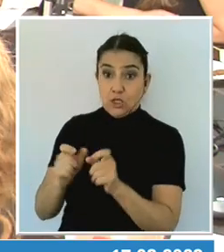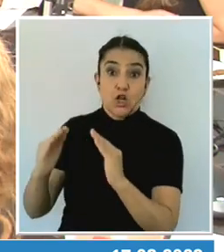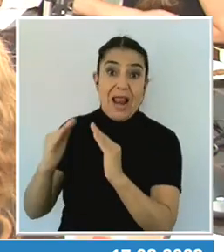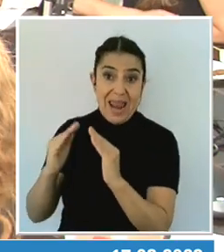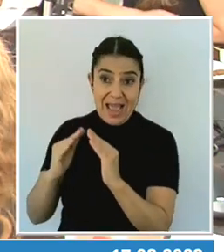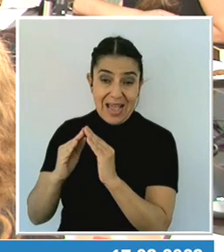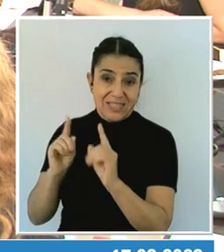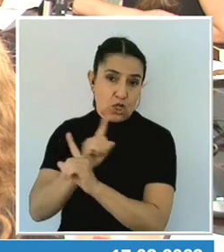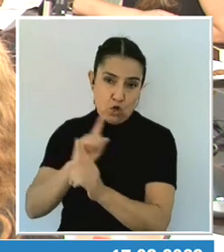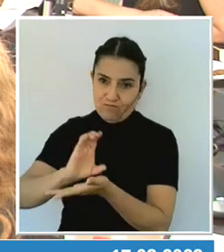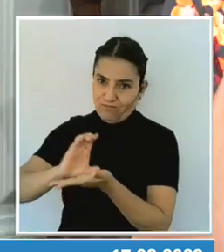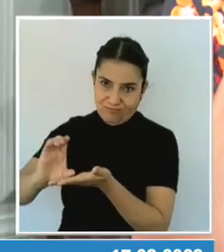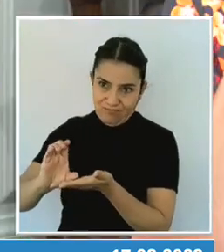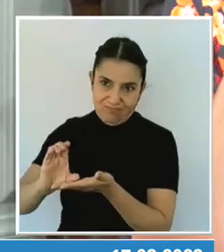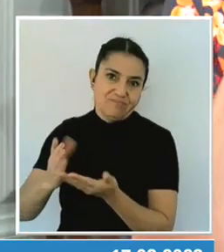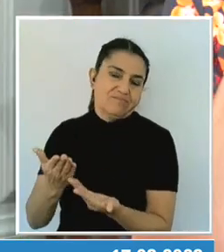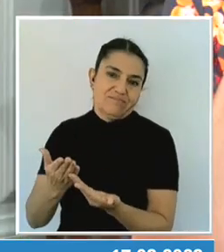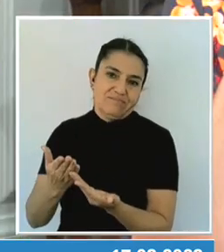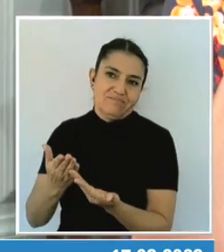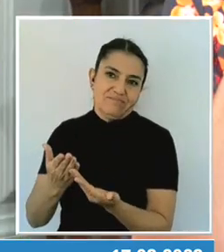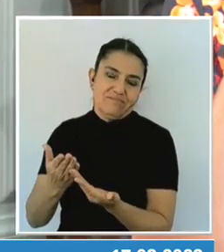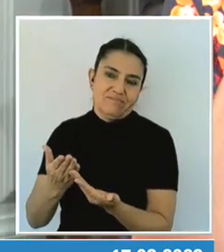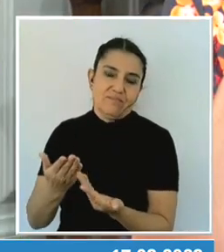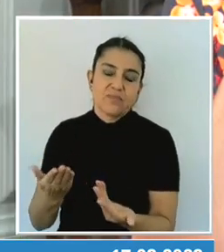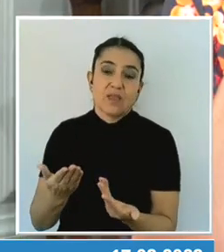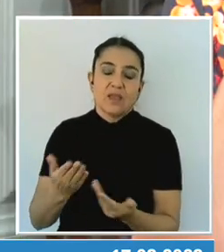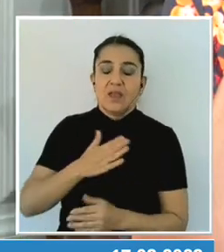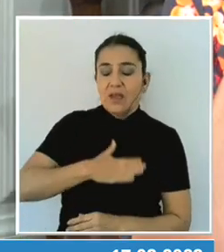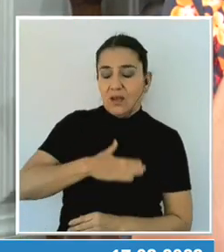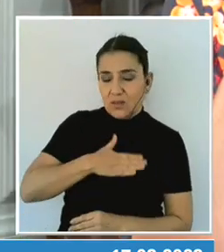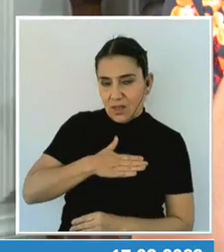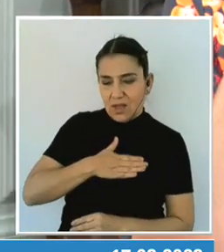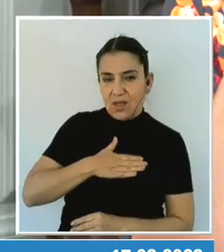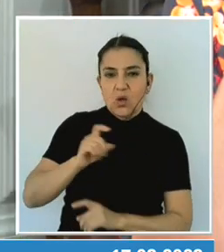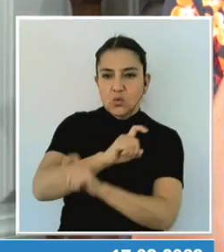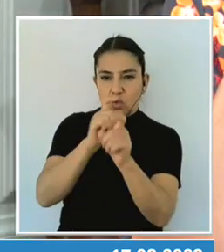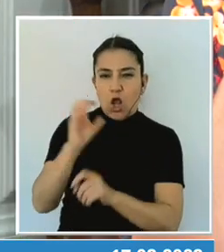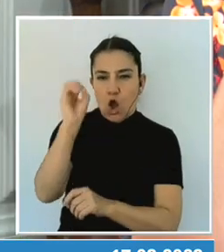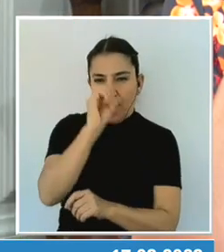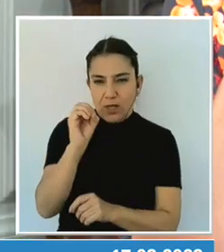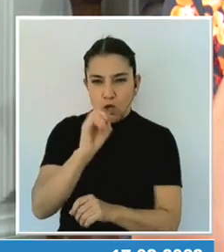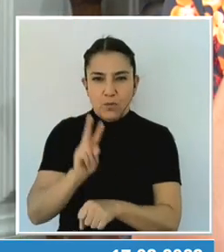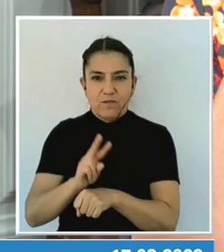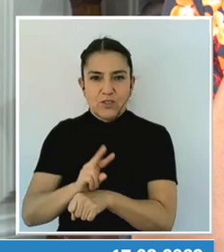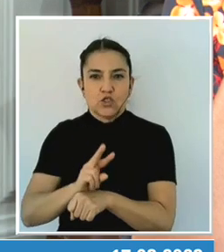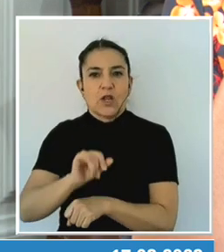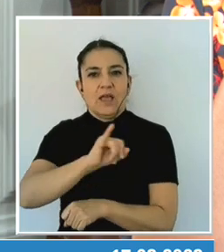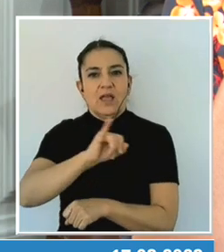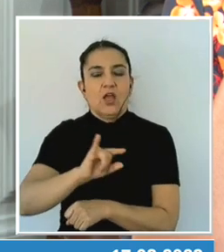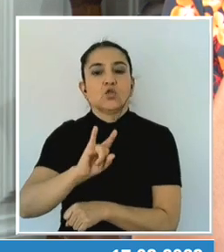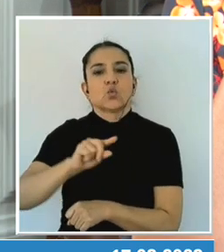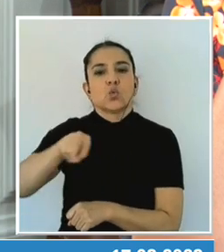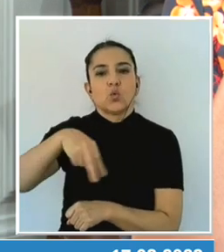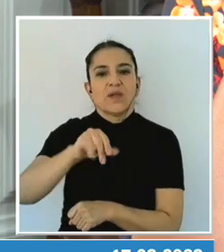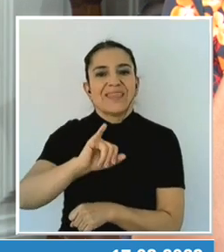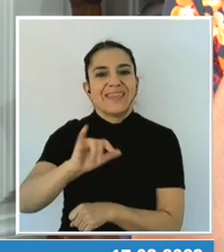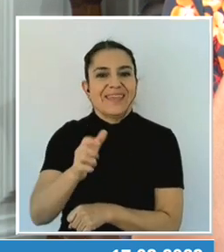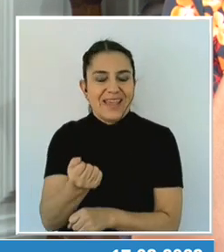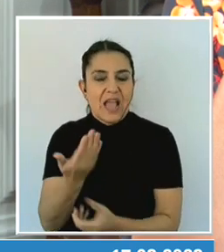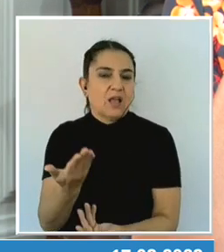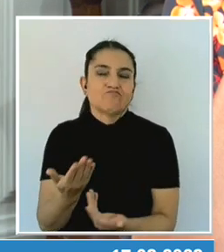consultarle su opinión a la profesora Yanira Zúñiga sobre la necesidad de establecer